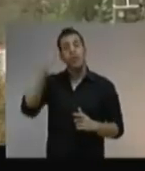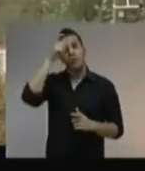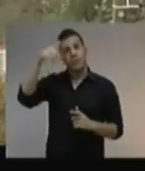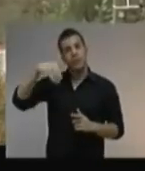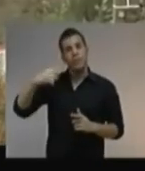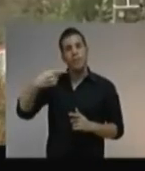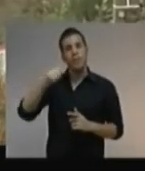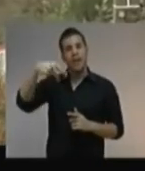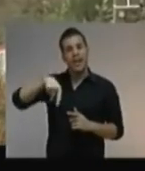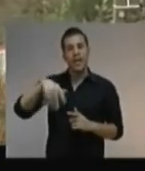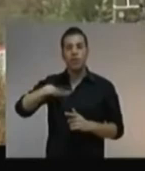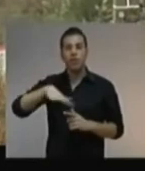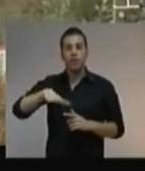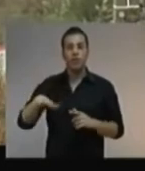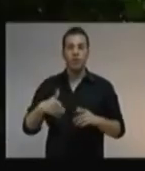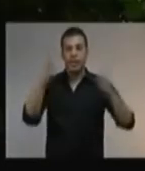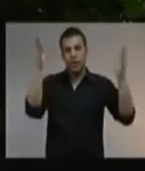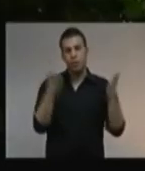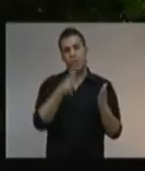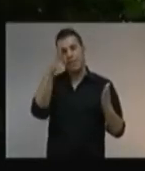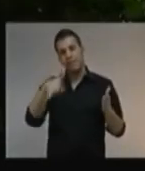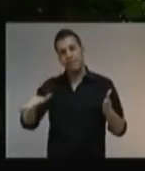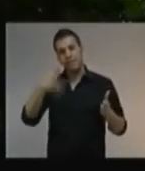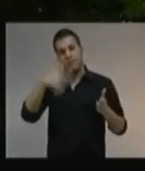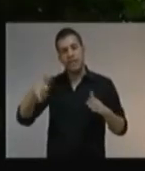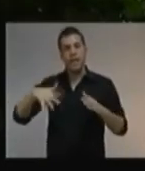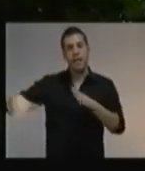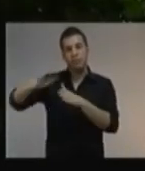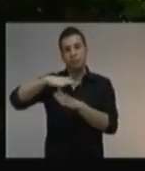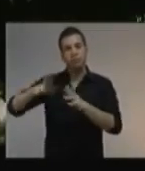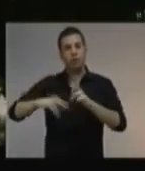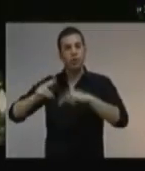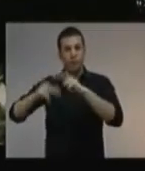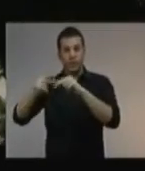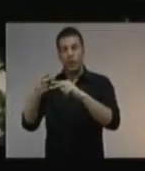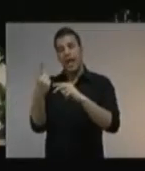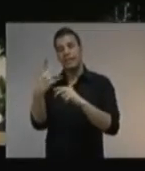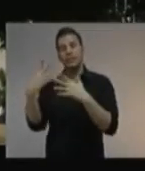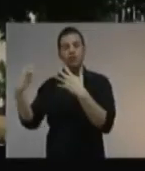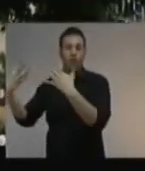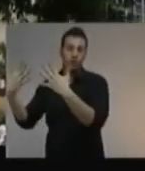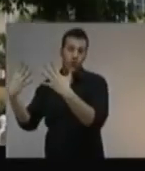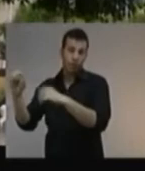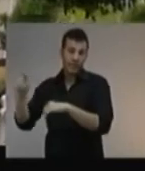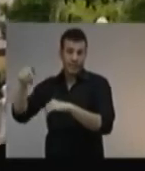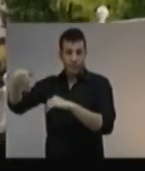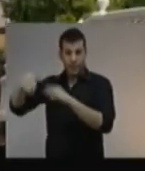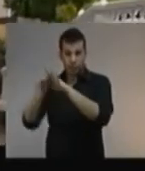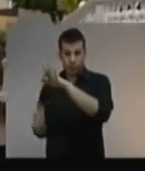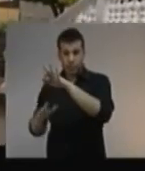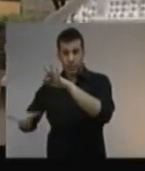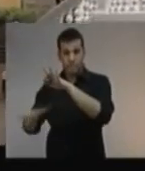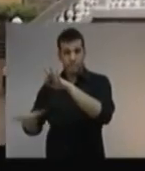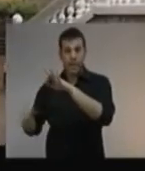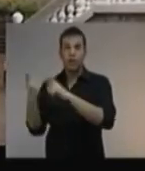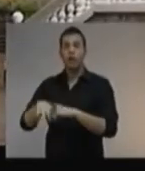Mogán crece en la falda de un bonito valle que se alza hasta los 250 metros sobre el nivel del mar. La sencilla iglesia de San Antonio de